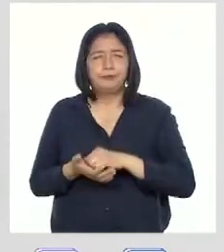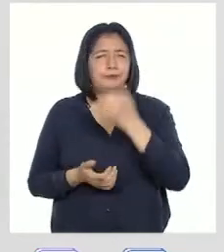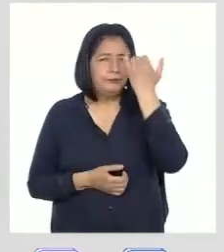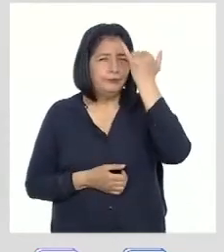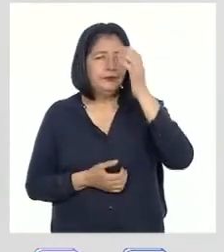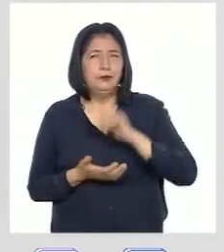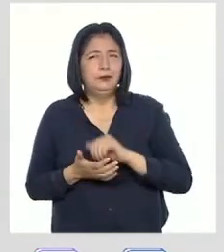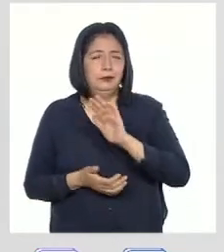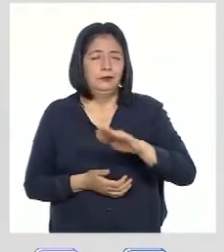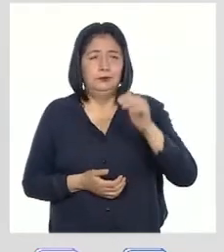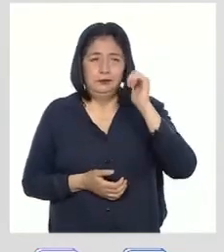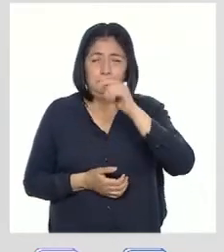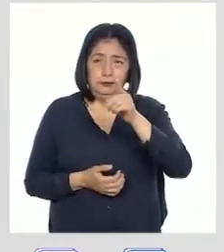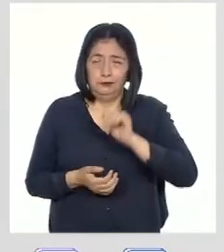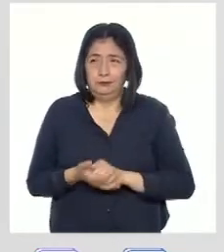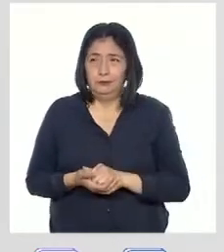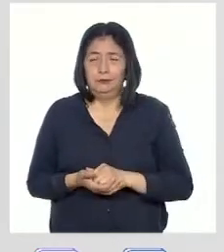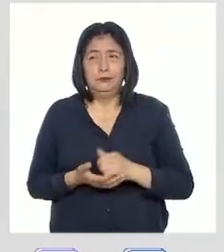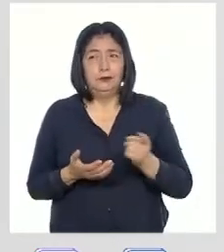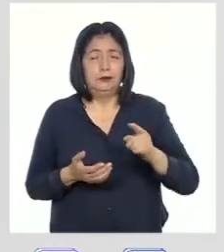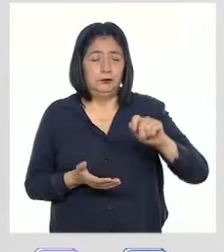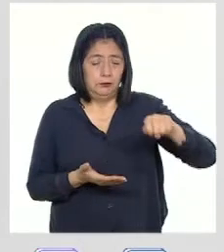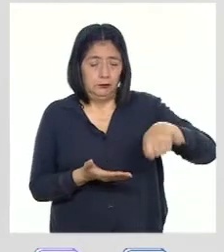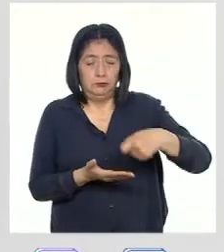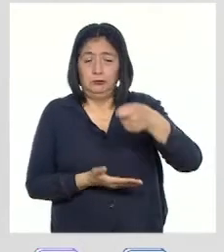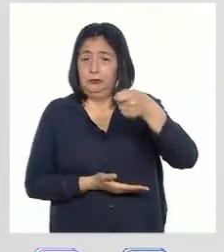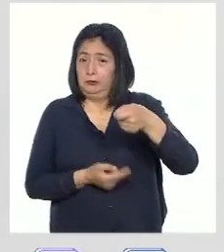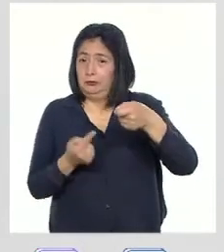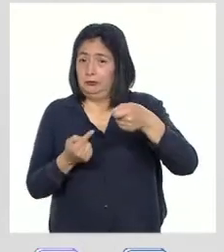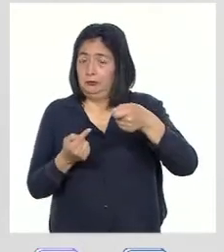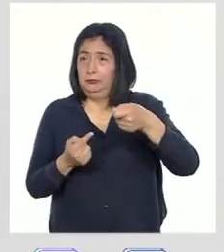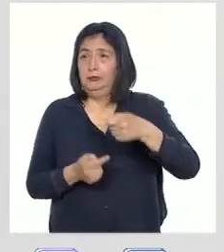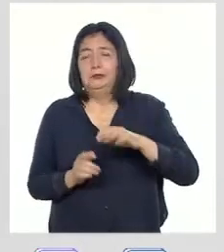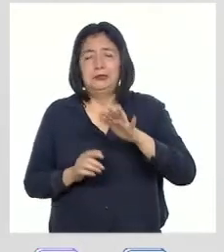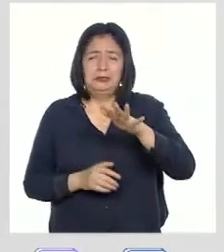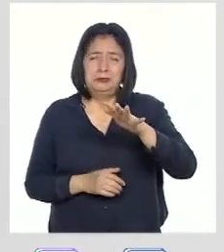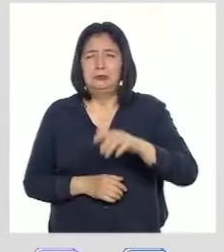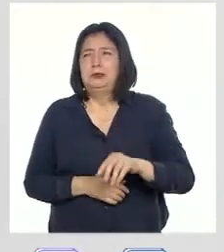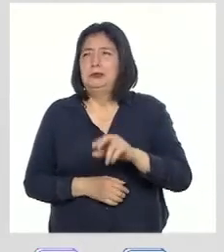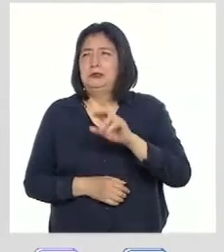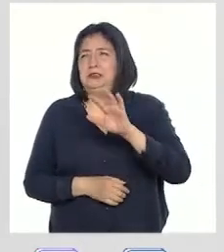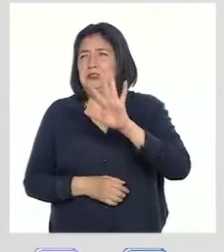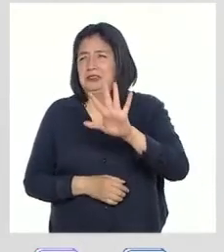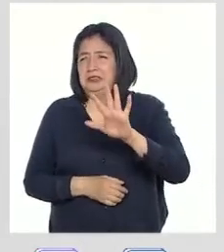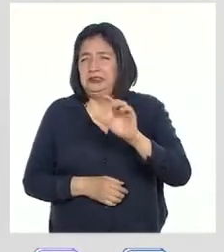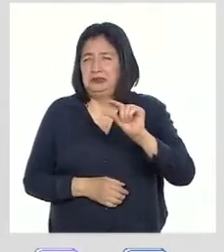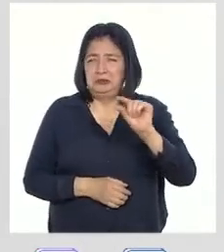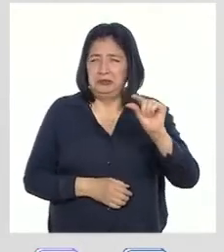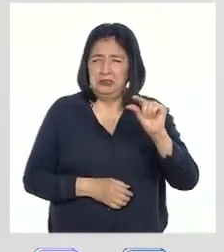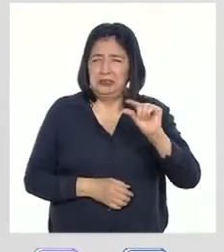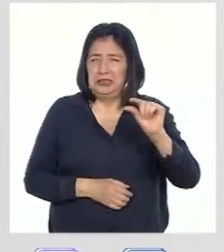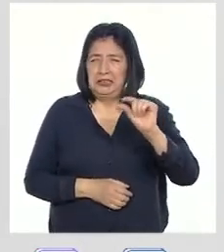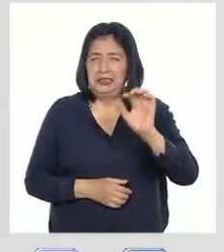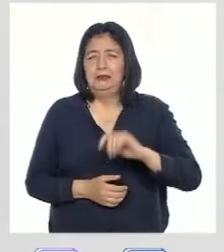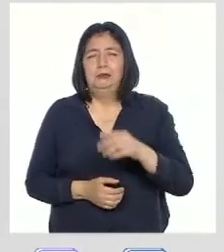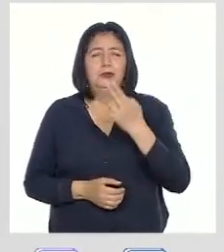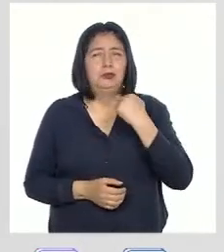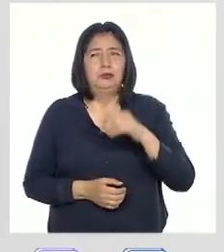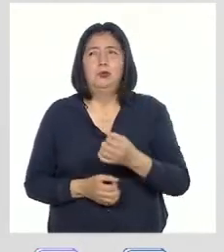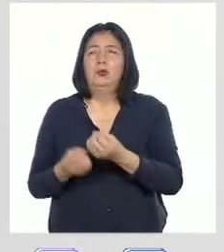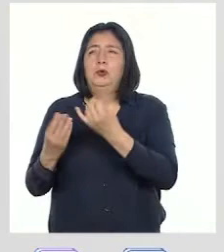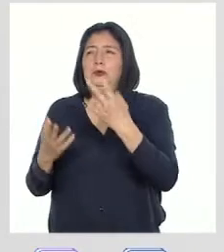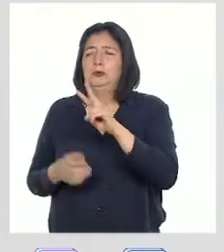idea, chicas y chicos, en una cucharadita que contiene más o menos 5 gramos de azúcar, hay unas